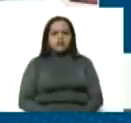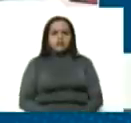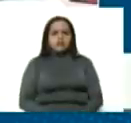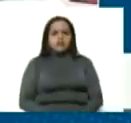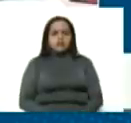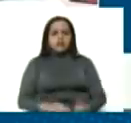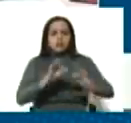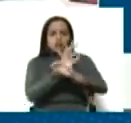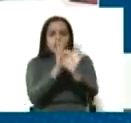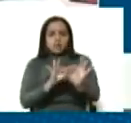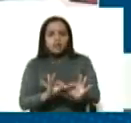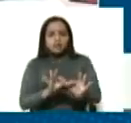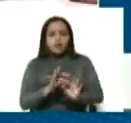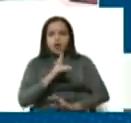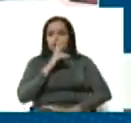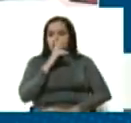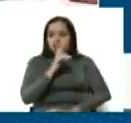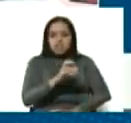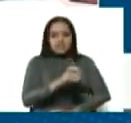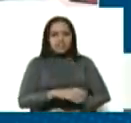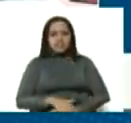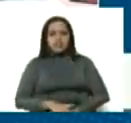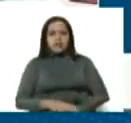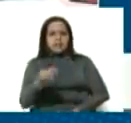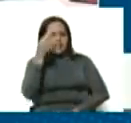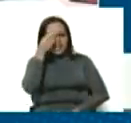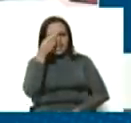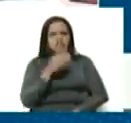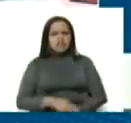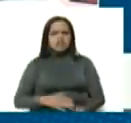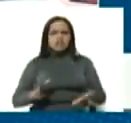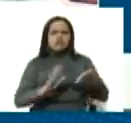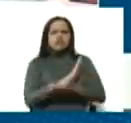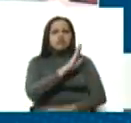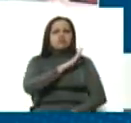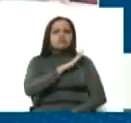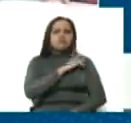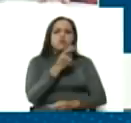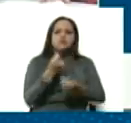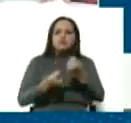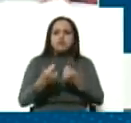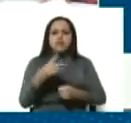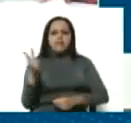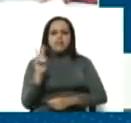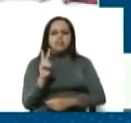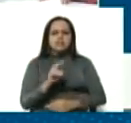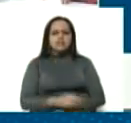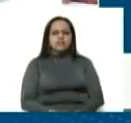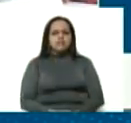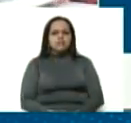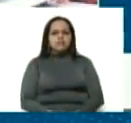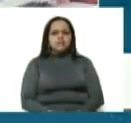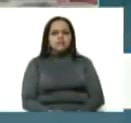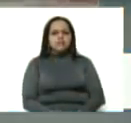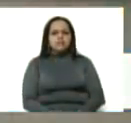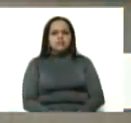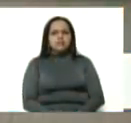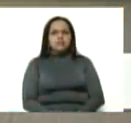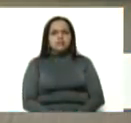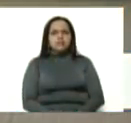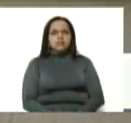forma grotera, vulgar, pirata, de los recursos de Venezuela. Bueno, yo quiero, por